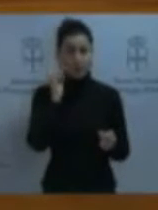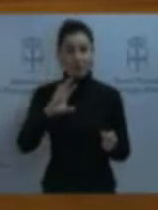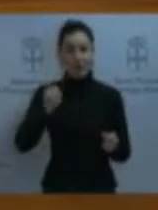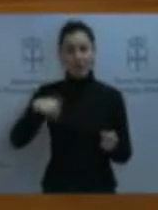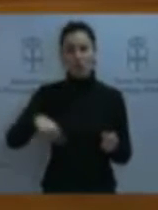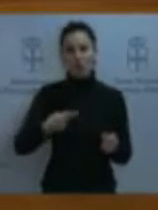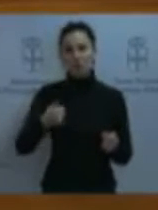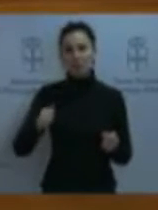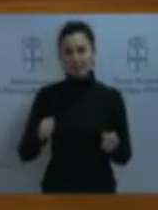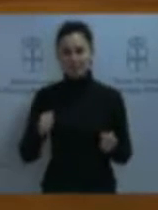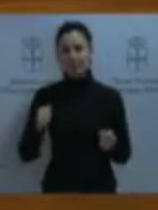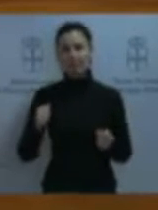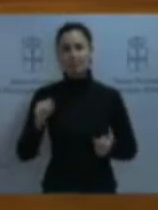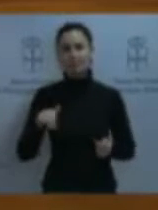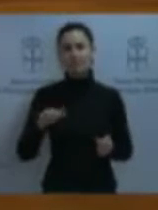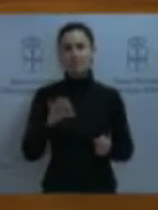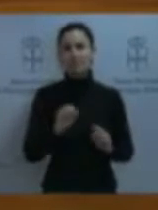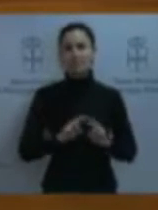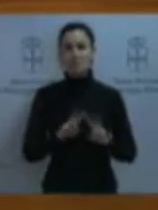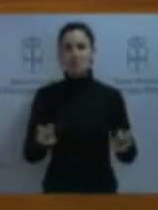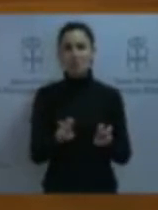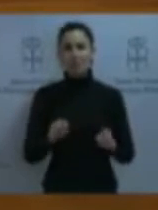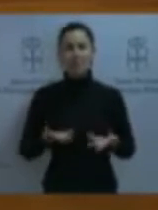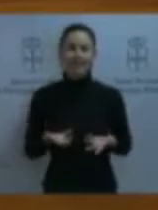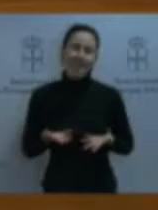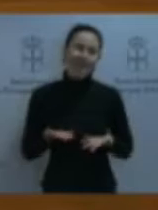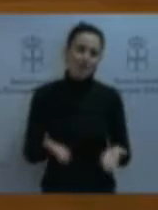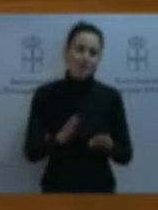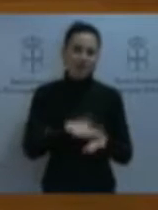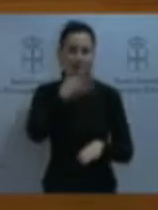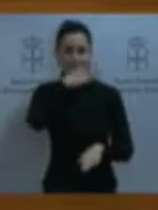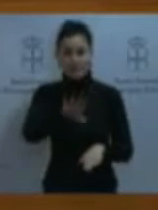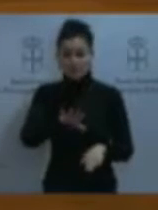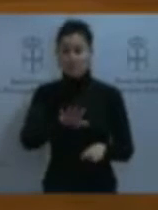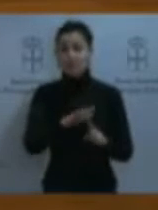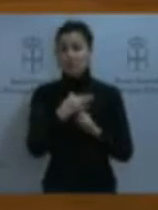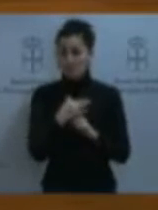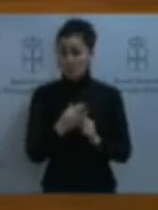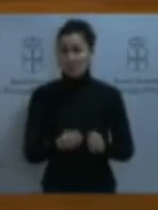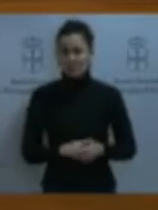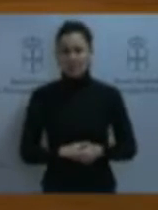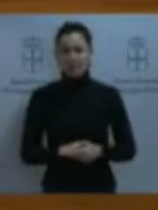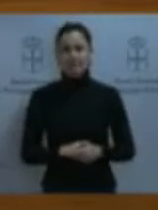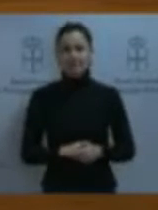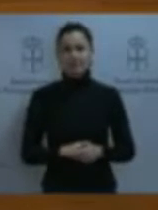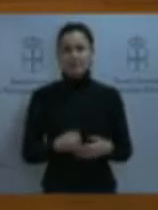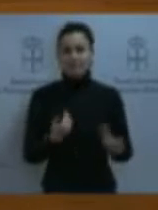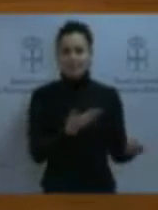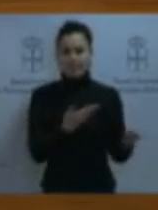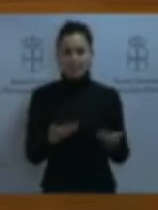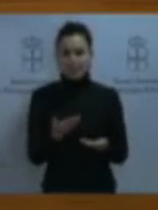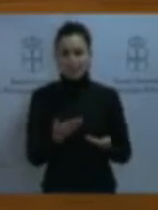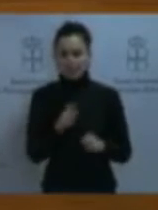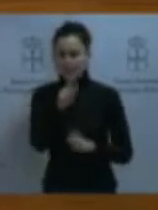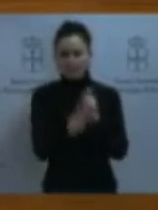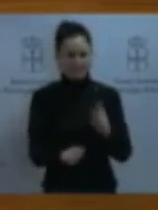también se volcó en denunciar esta situación y que ha sido una de las pocas personas que ha puesto cuerpo y alma para